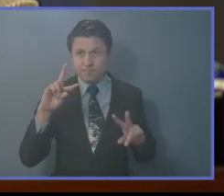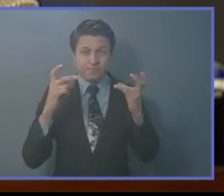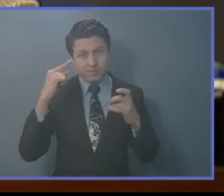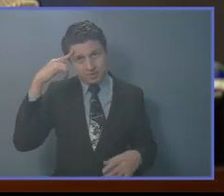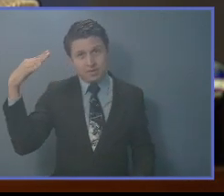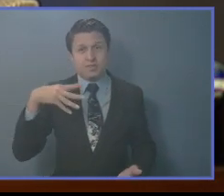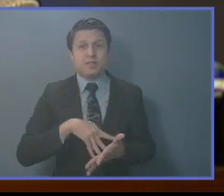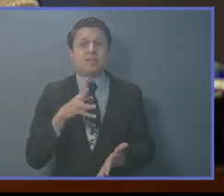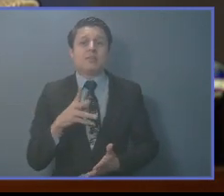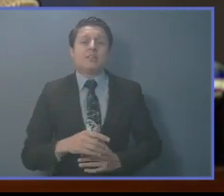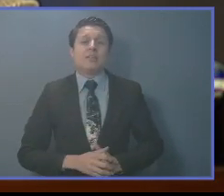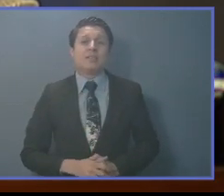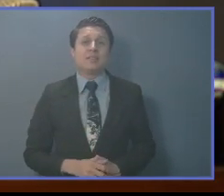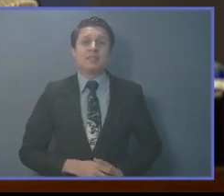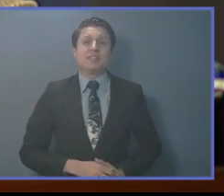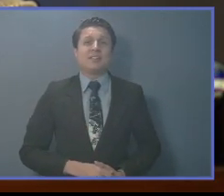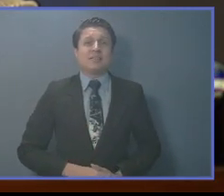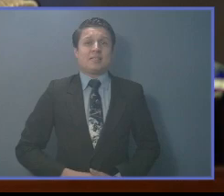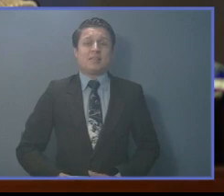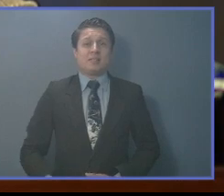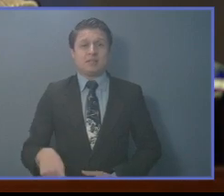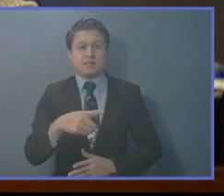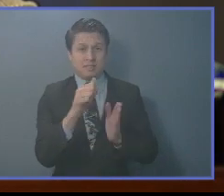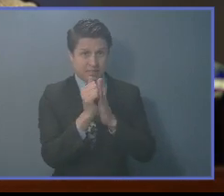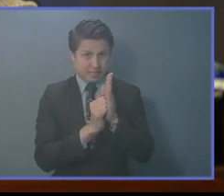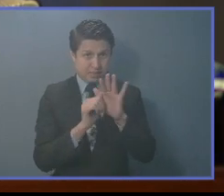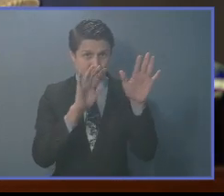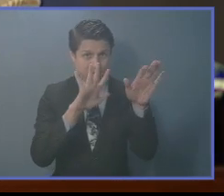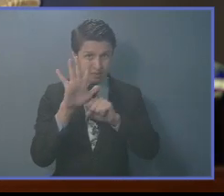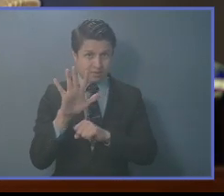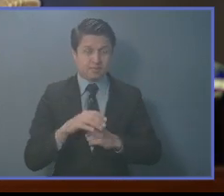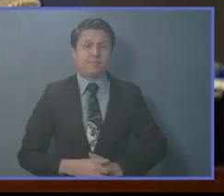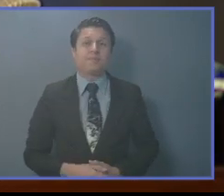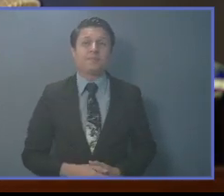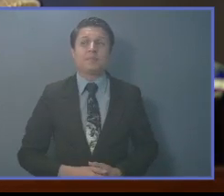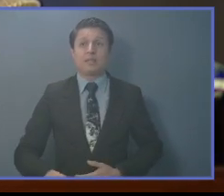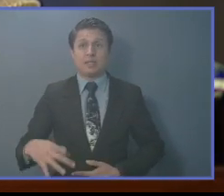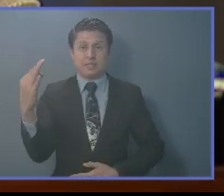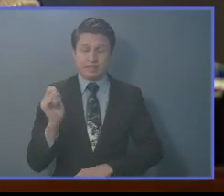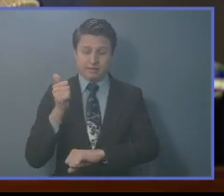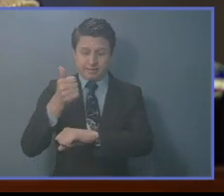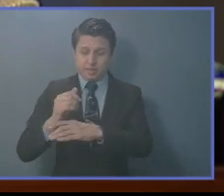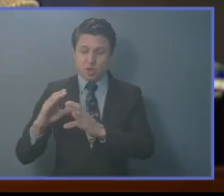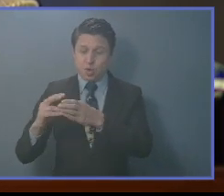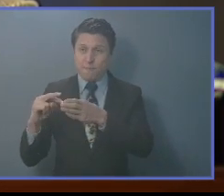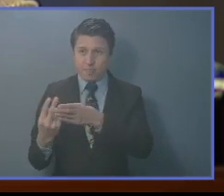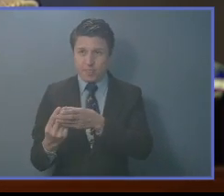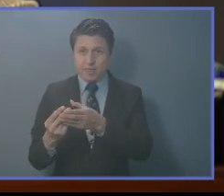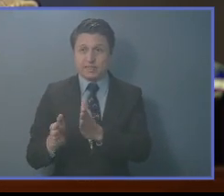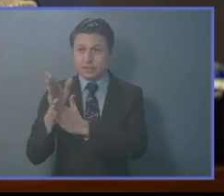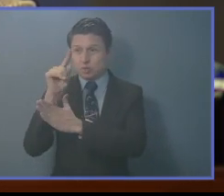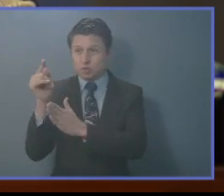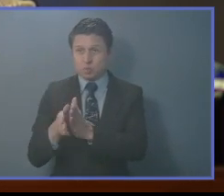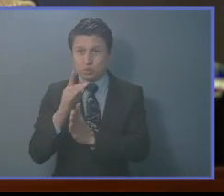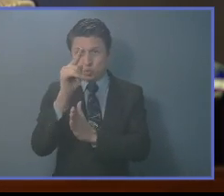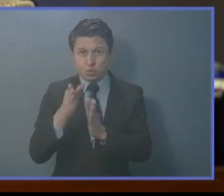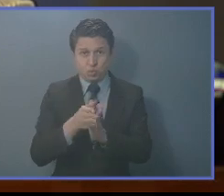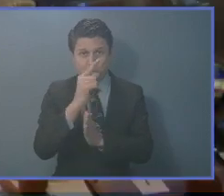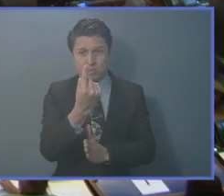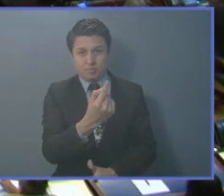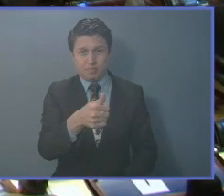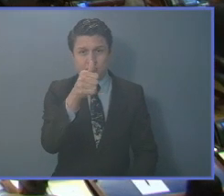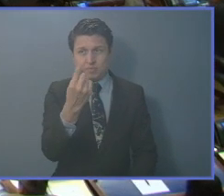Públicas en la Pandemia, artículo 15. Créase el Comité Interinstitucional y